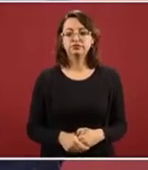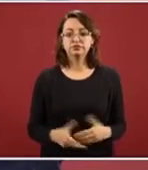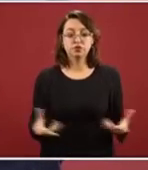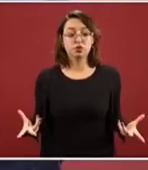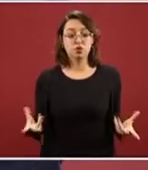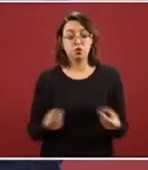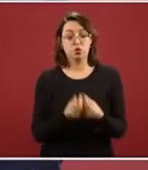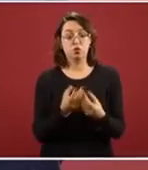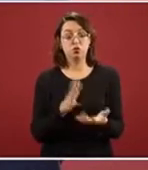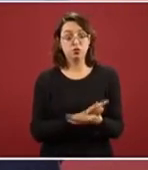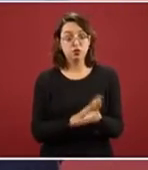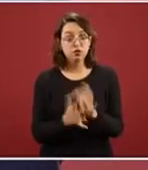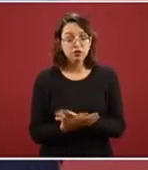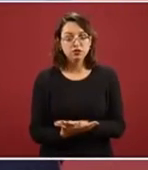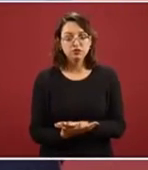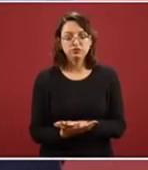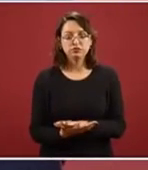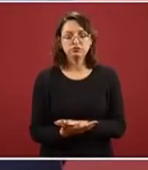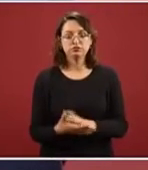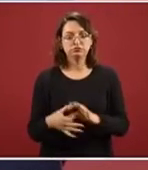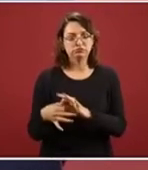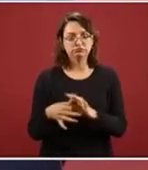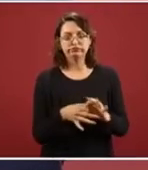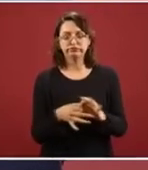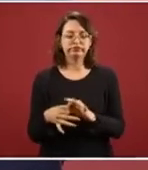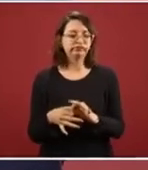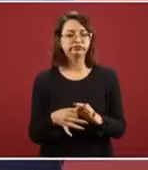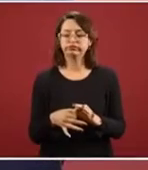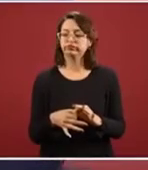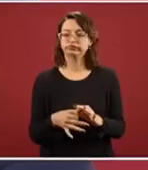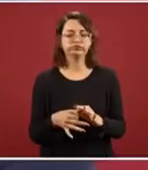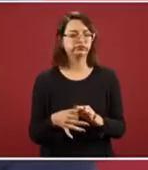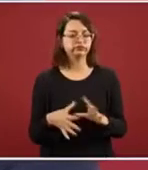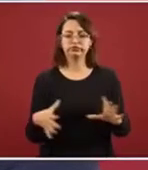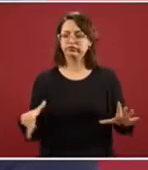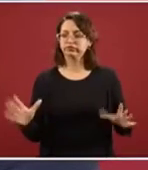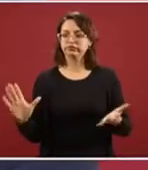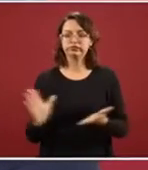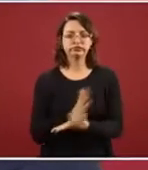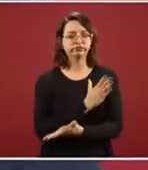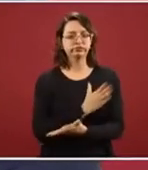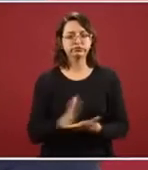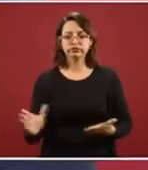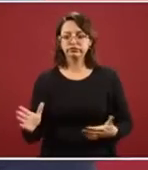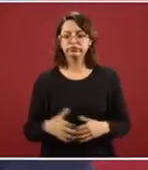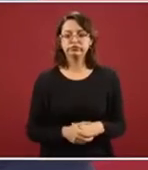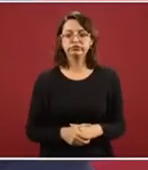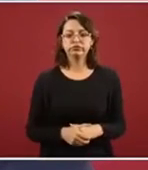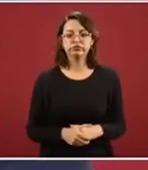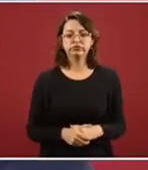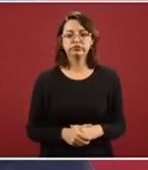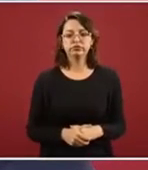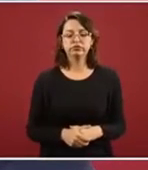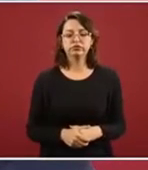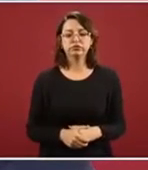asocie la delincuencia con la autoridad, que no haya asociación delictuosa,